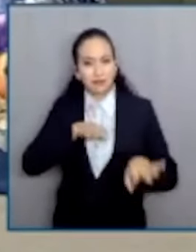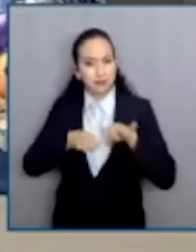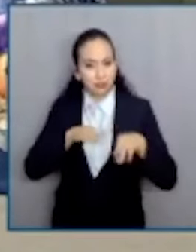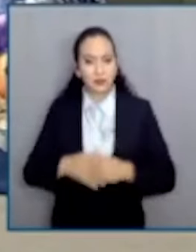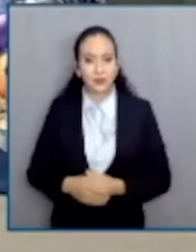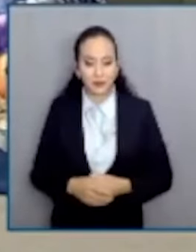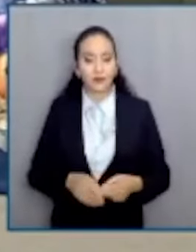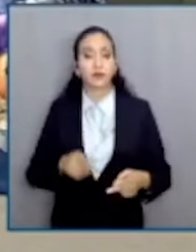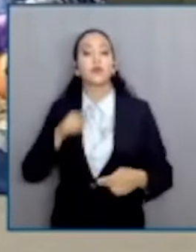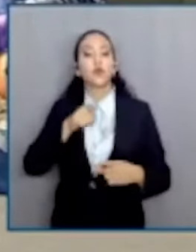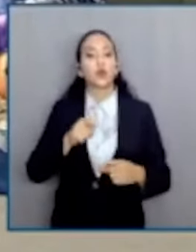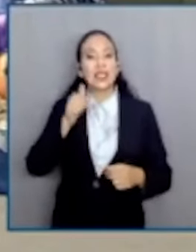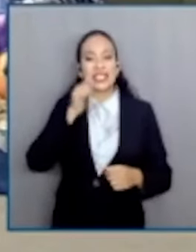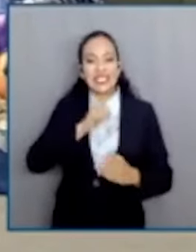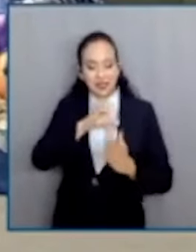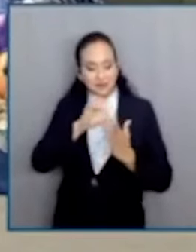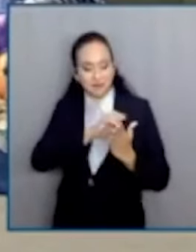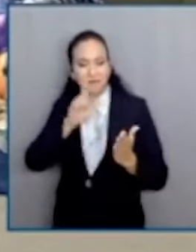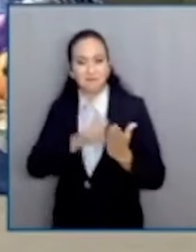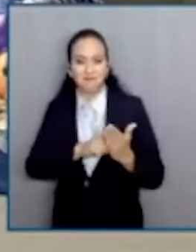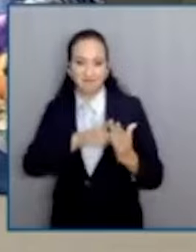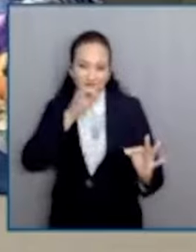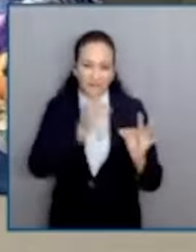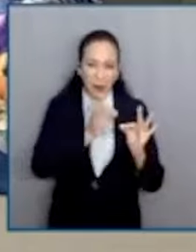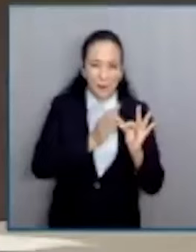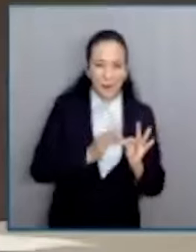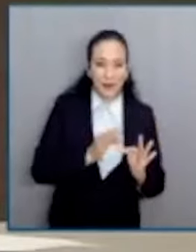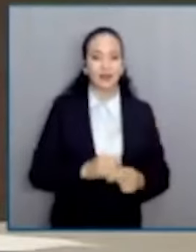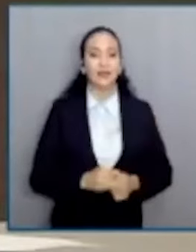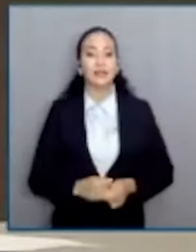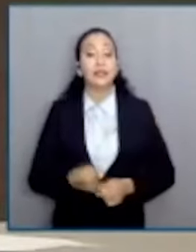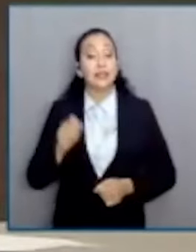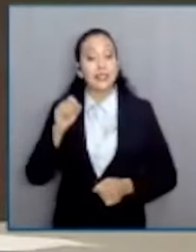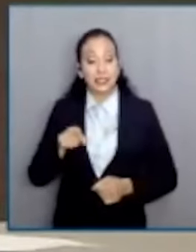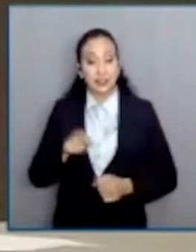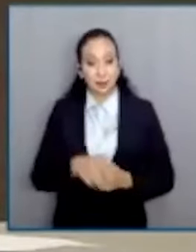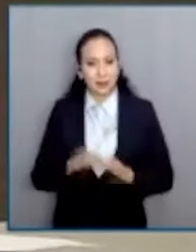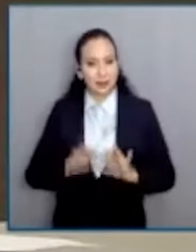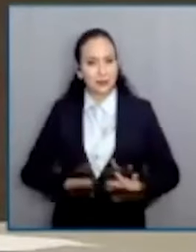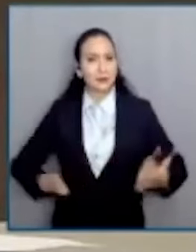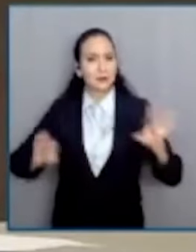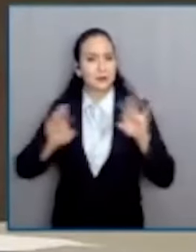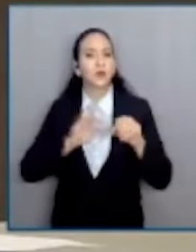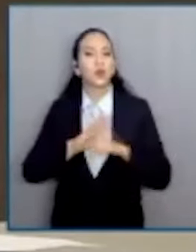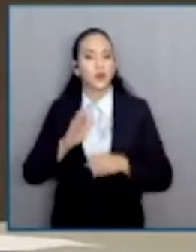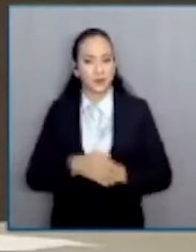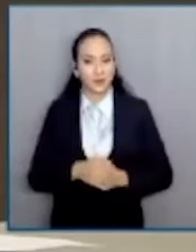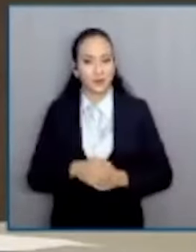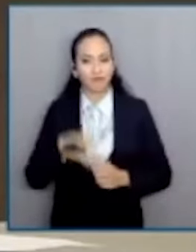la supremacía constitucional y principalmente por la